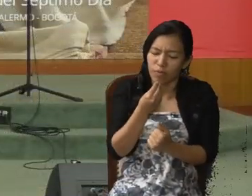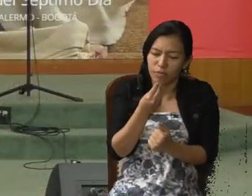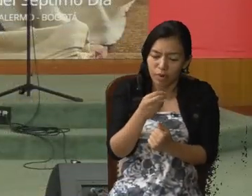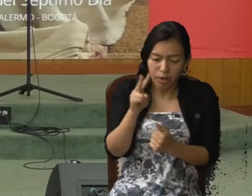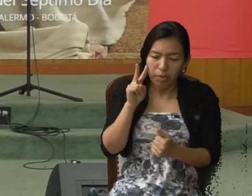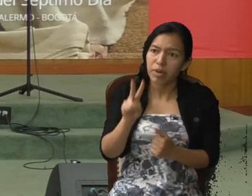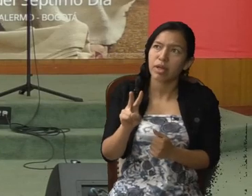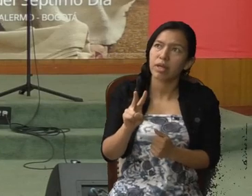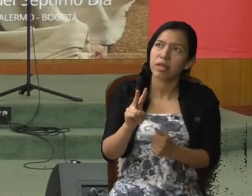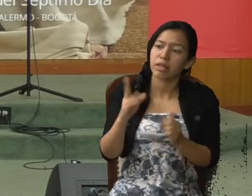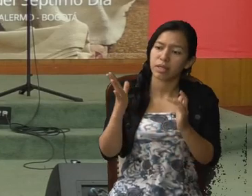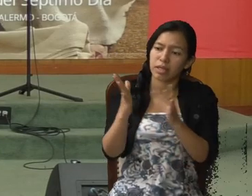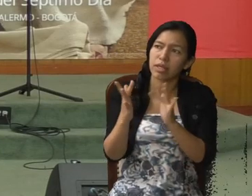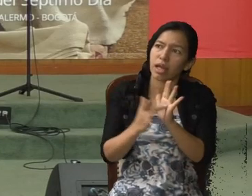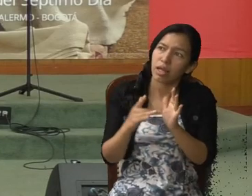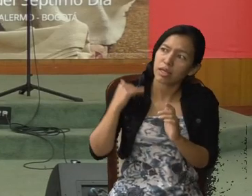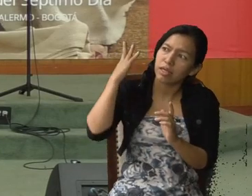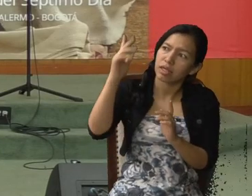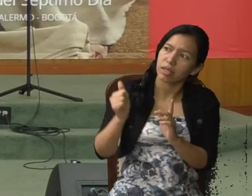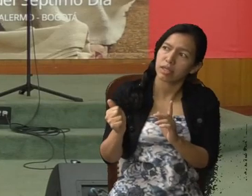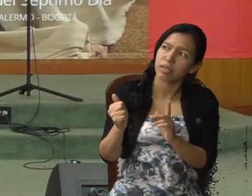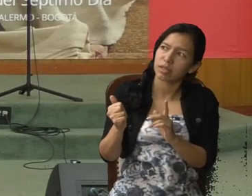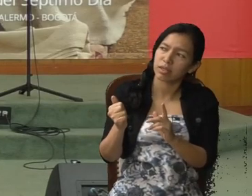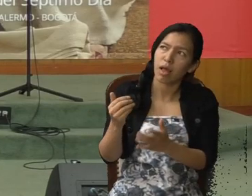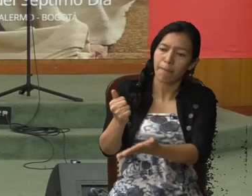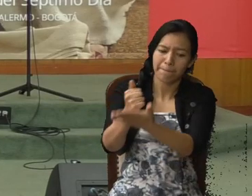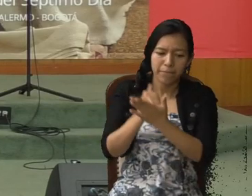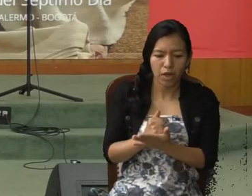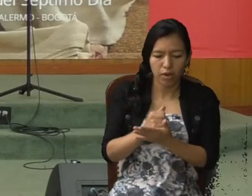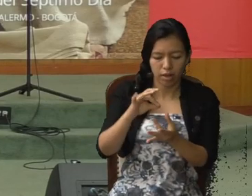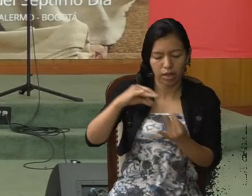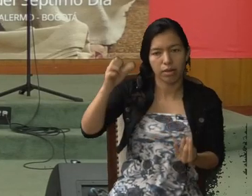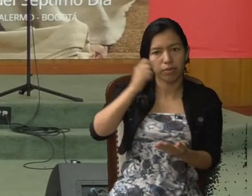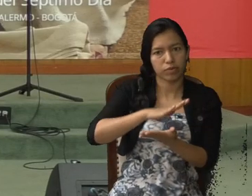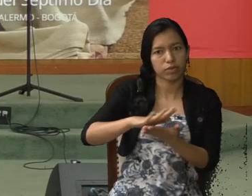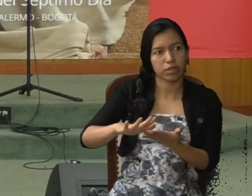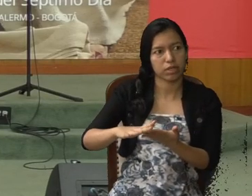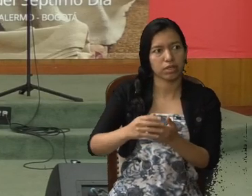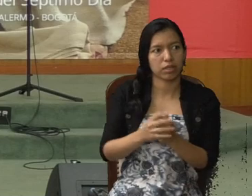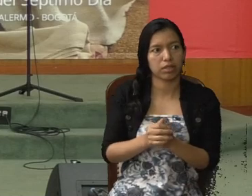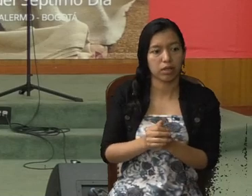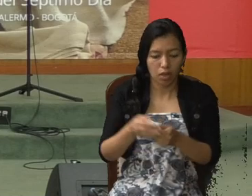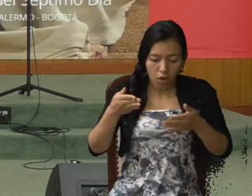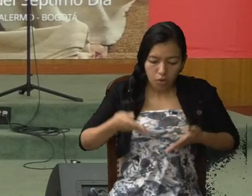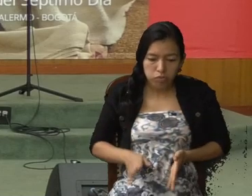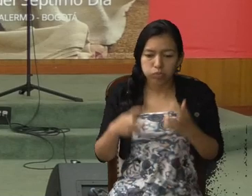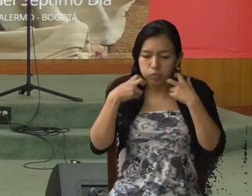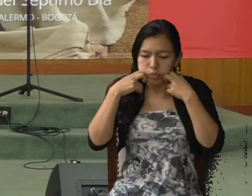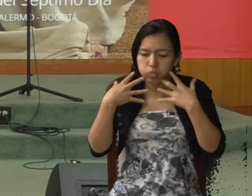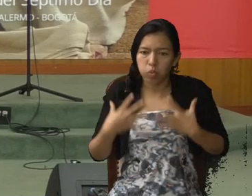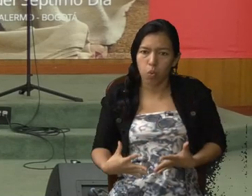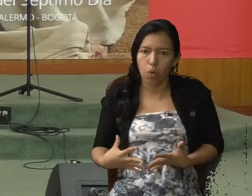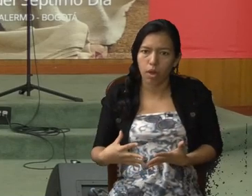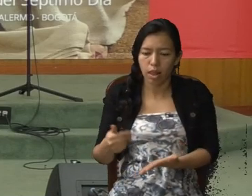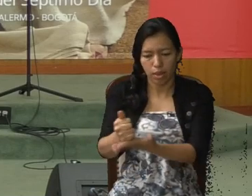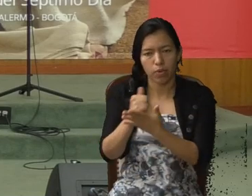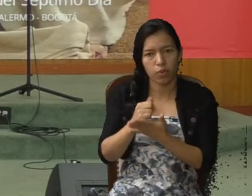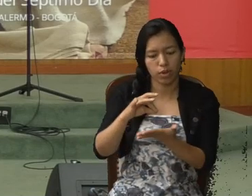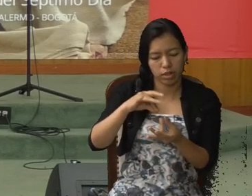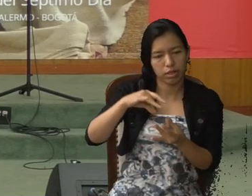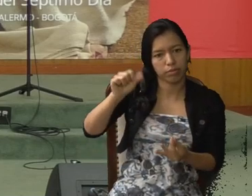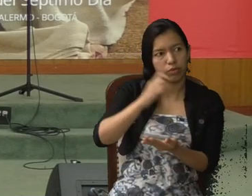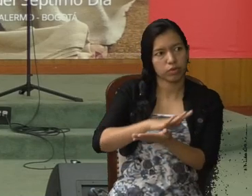Cristo Jesús vino a este mundo ayudado también por el Espíritu Santo y se hizo carne ayudado por el Espíritu Santo.